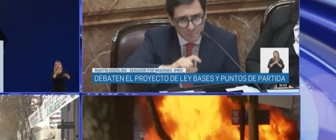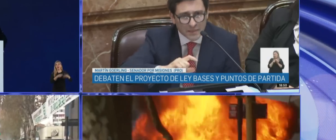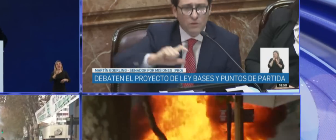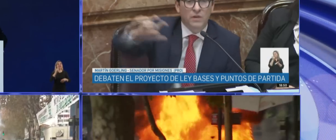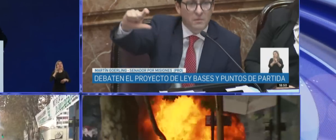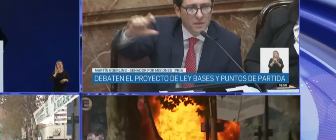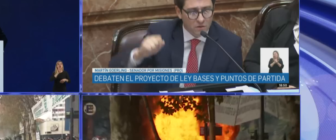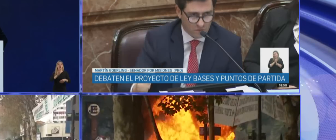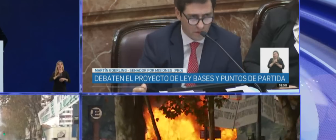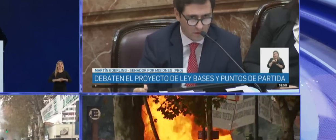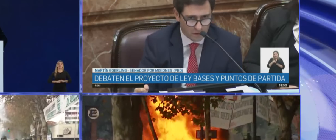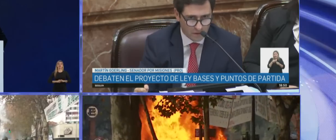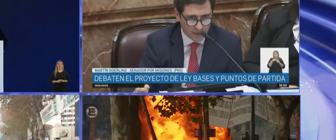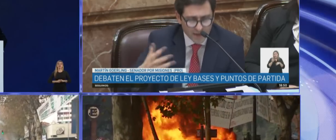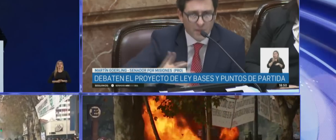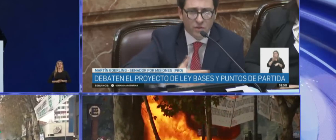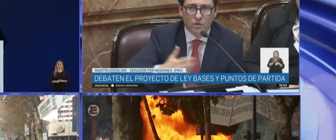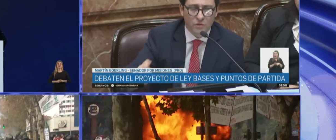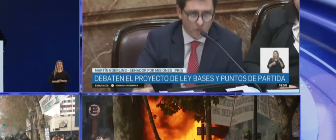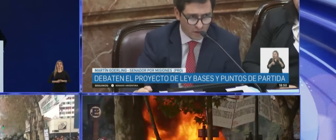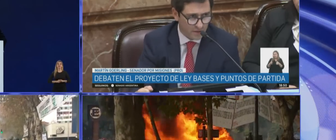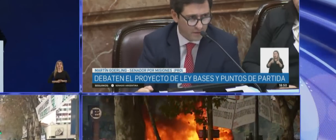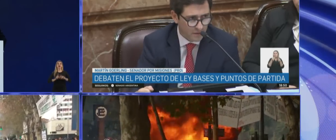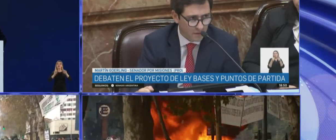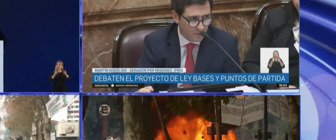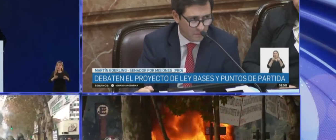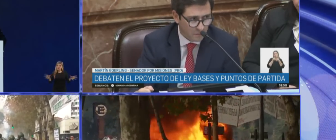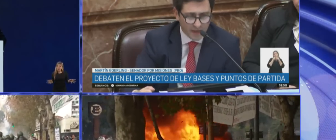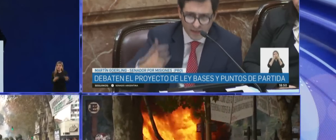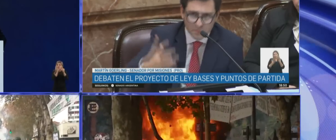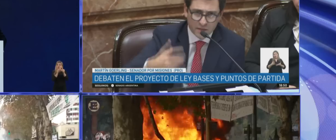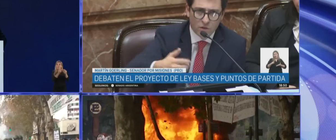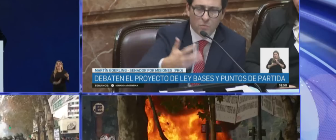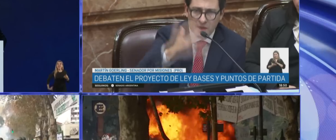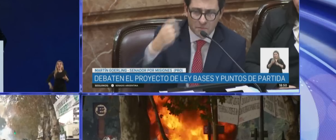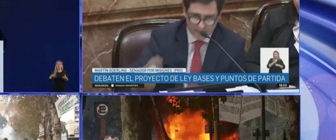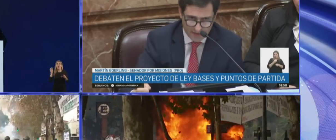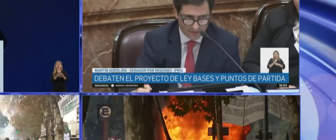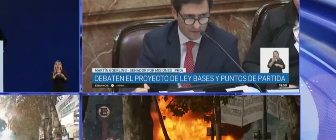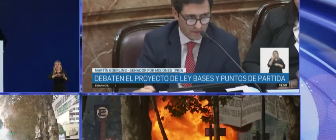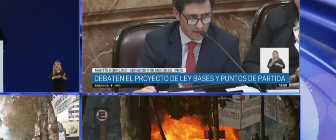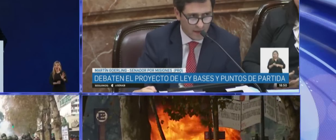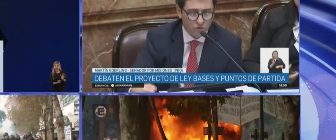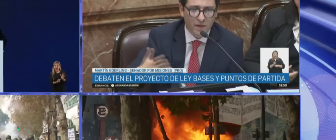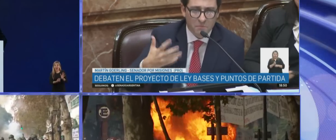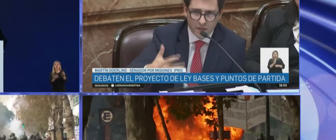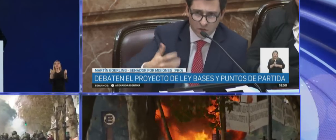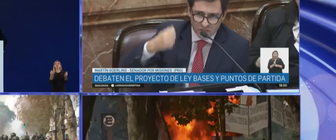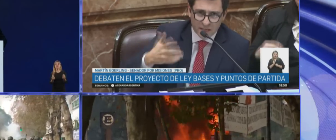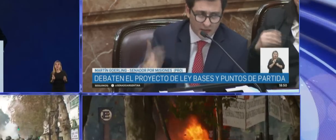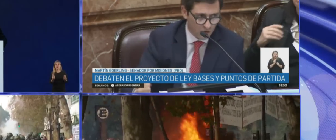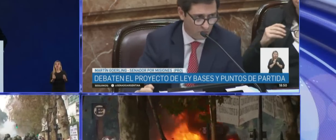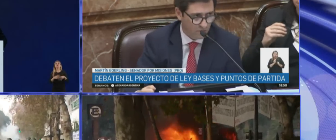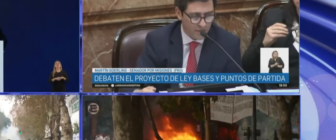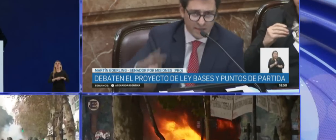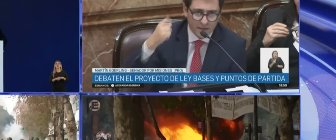Quirno, y que en conjunción con el presidente del Banco Central empezaron a mutar